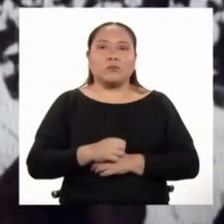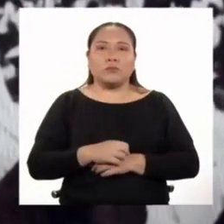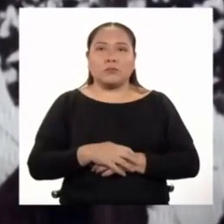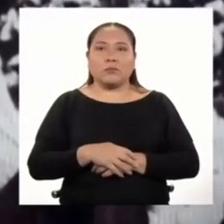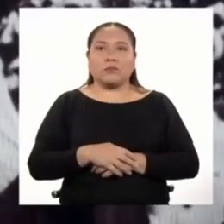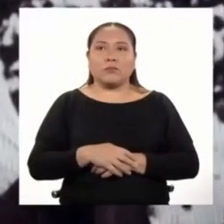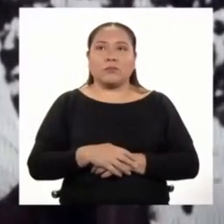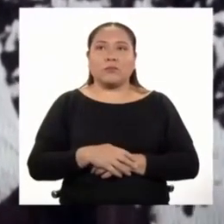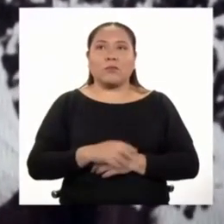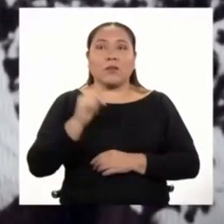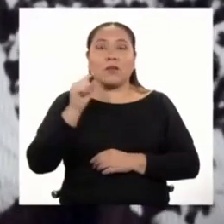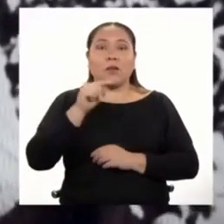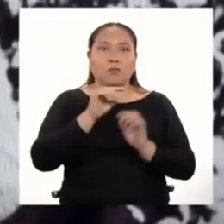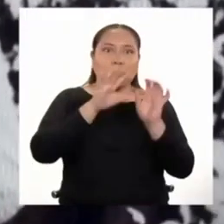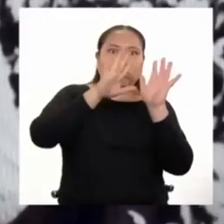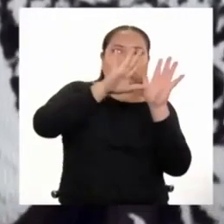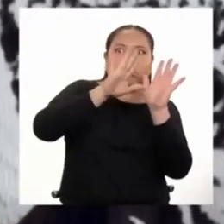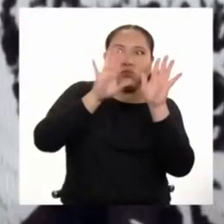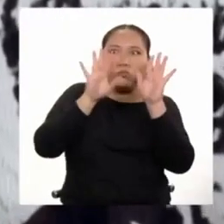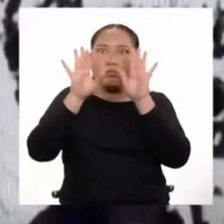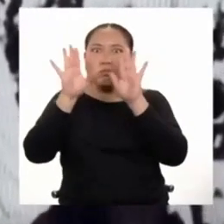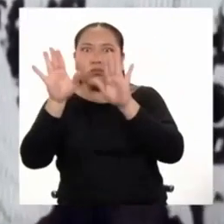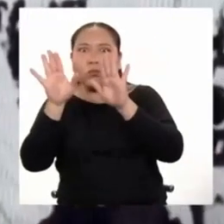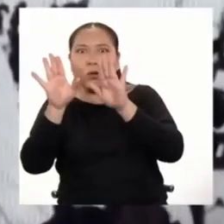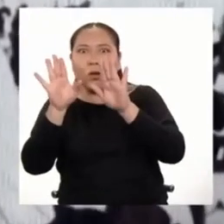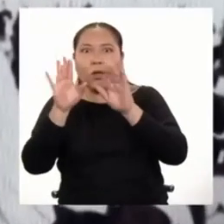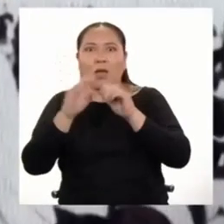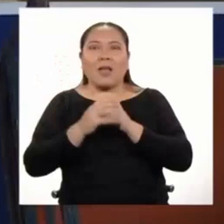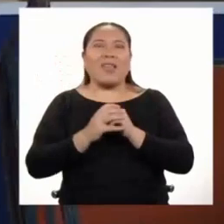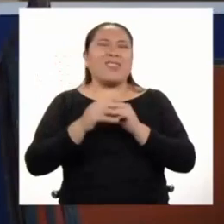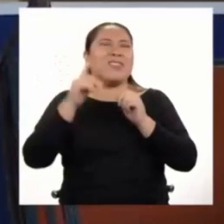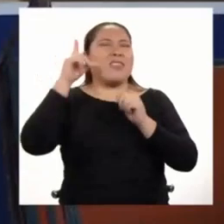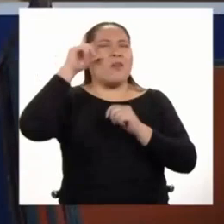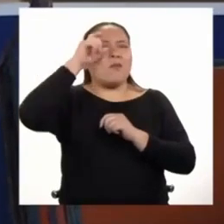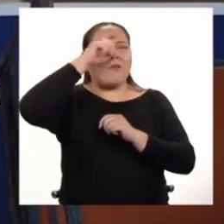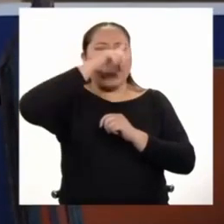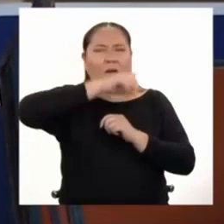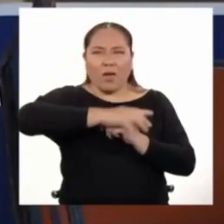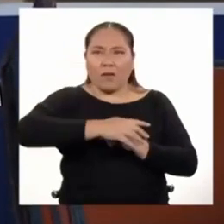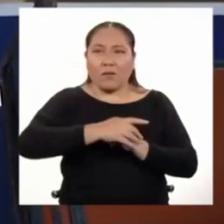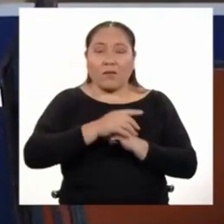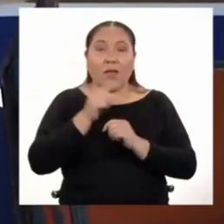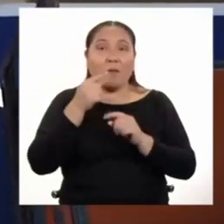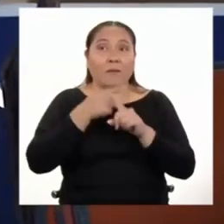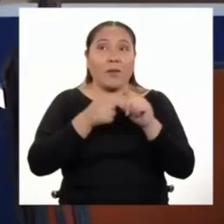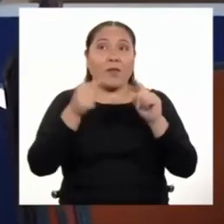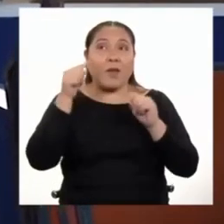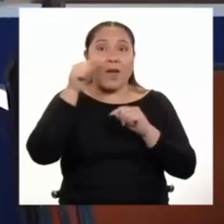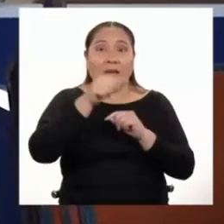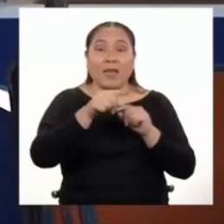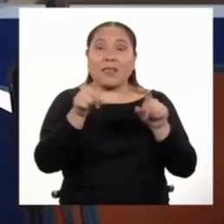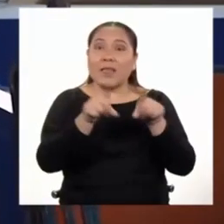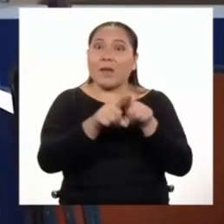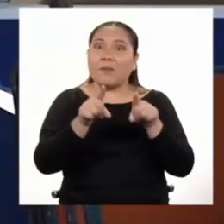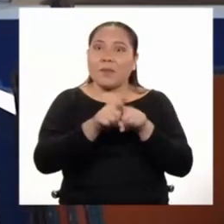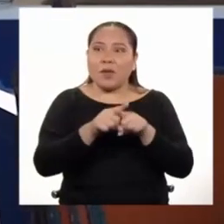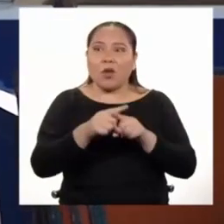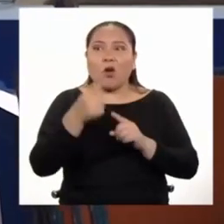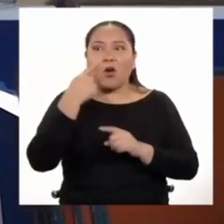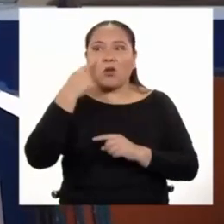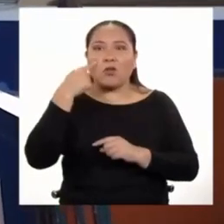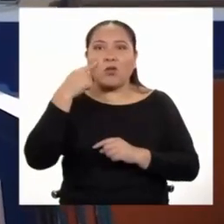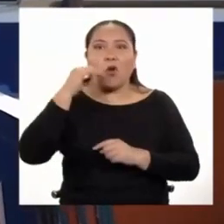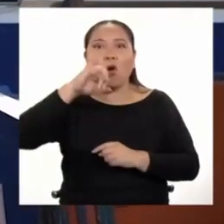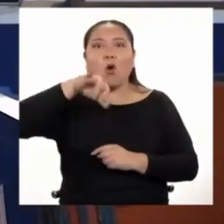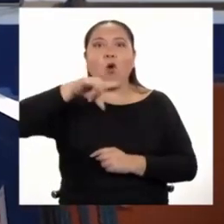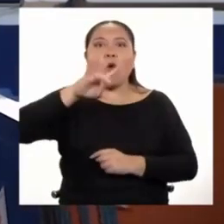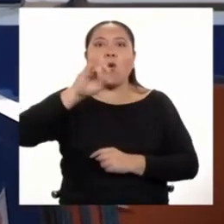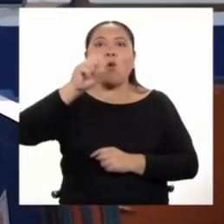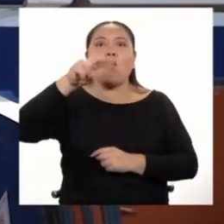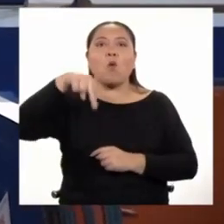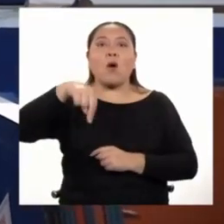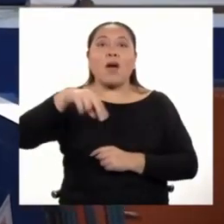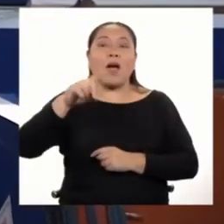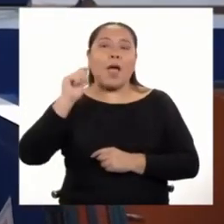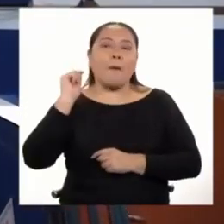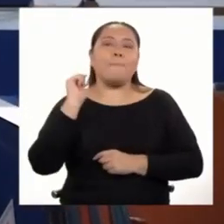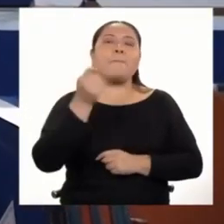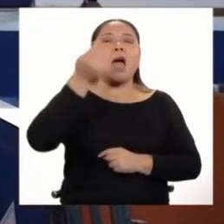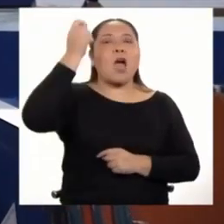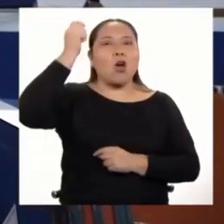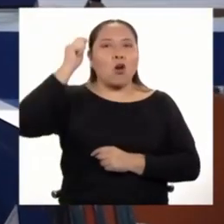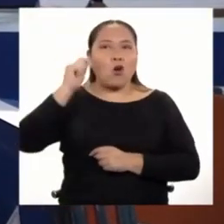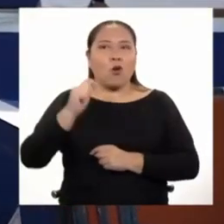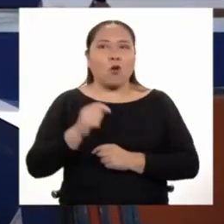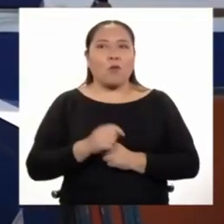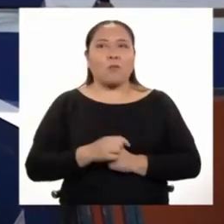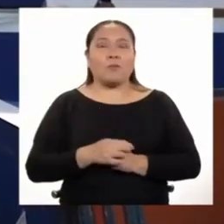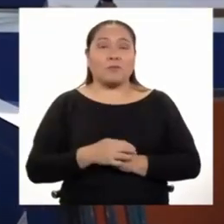El puesto de arquero es uno de los más difíciles en el fútbol, pero allí nosotros también tuvimos una leyenda, Juan el Mago Valdivieso,